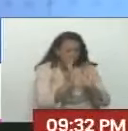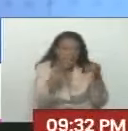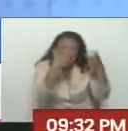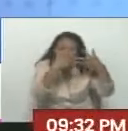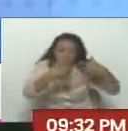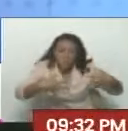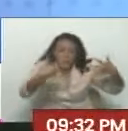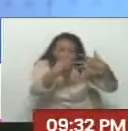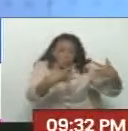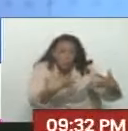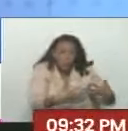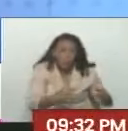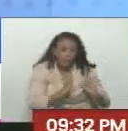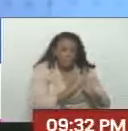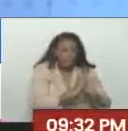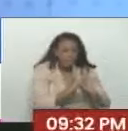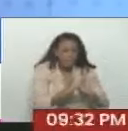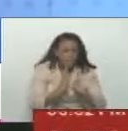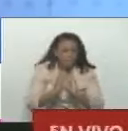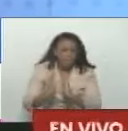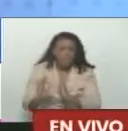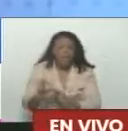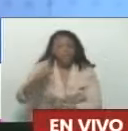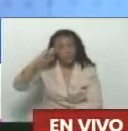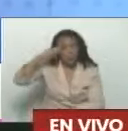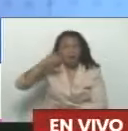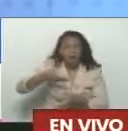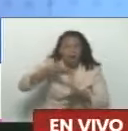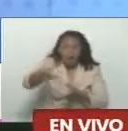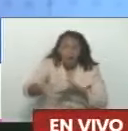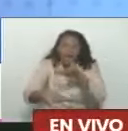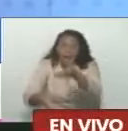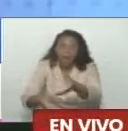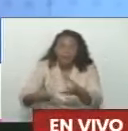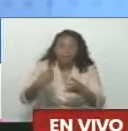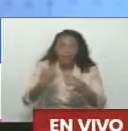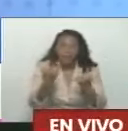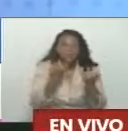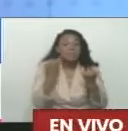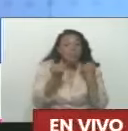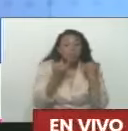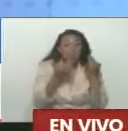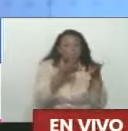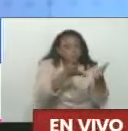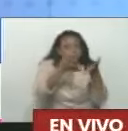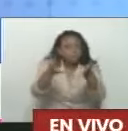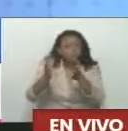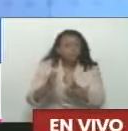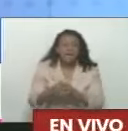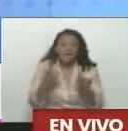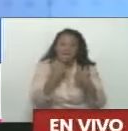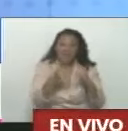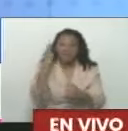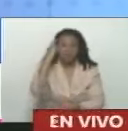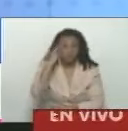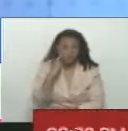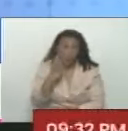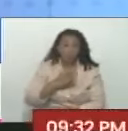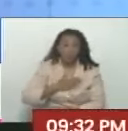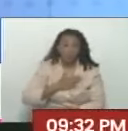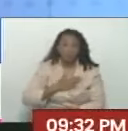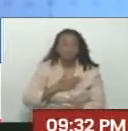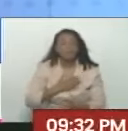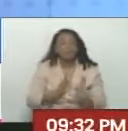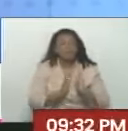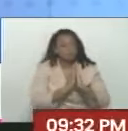descubre y lo dibuja, lo escribe. Yo regalo mucho ese libro en varios idiomas. El Libertador se llama, The